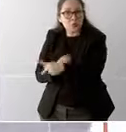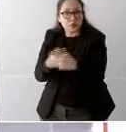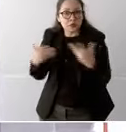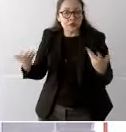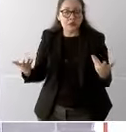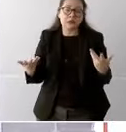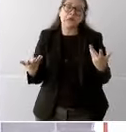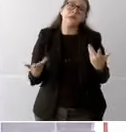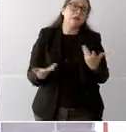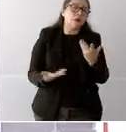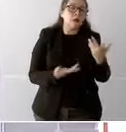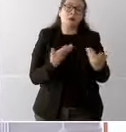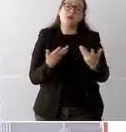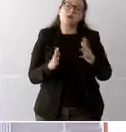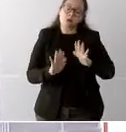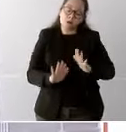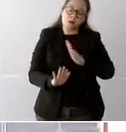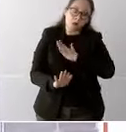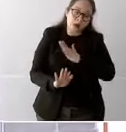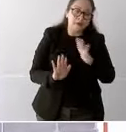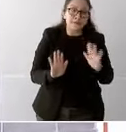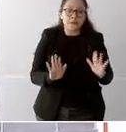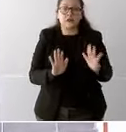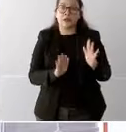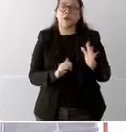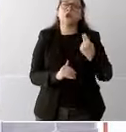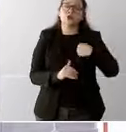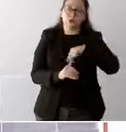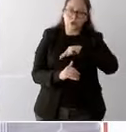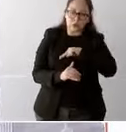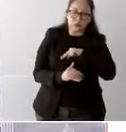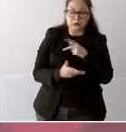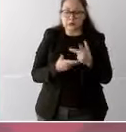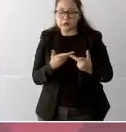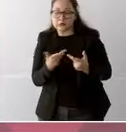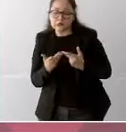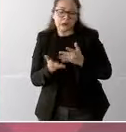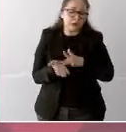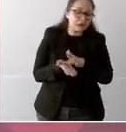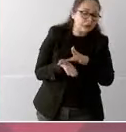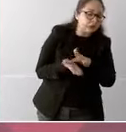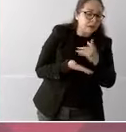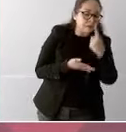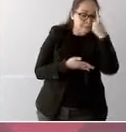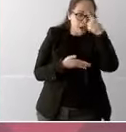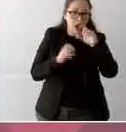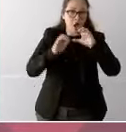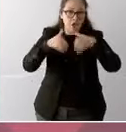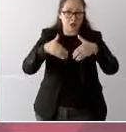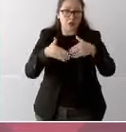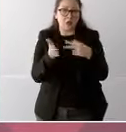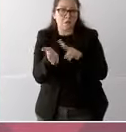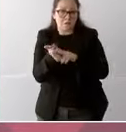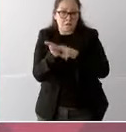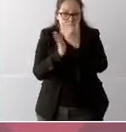logramos reducir los costos de los contratos y